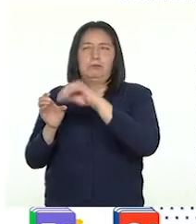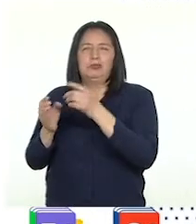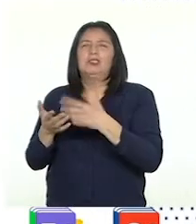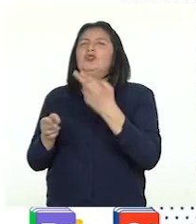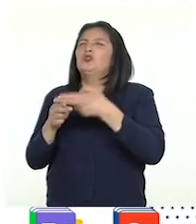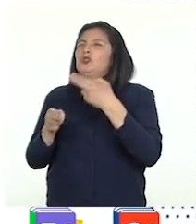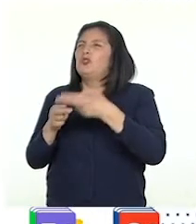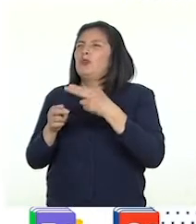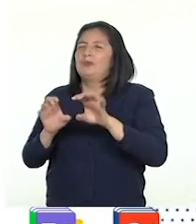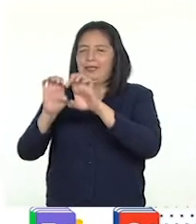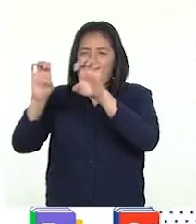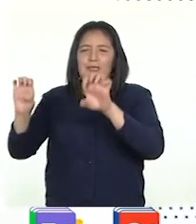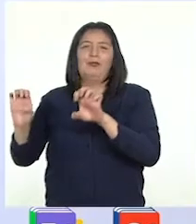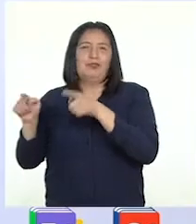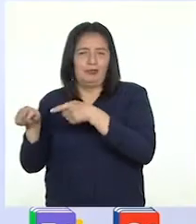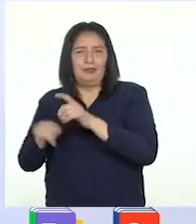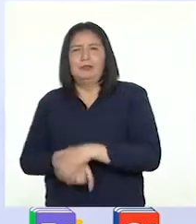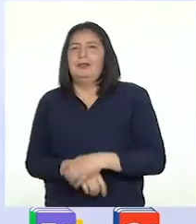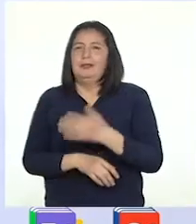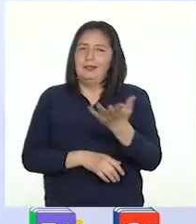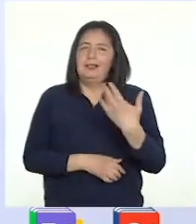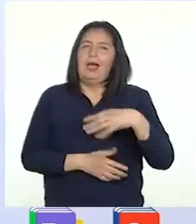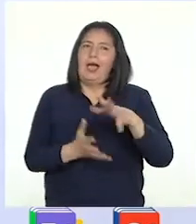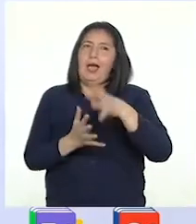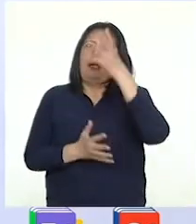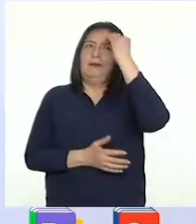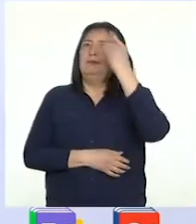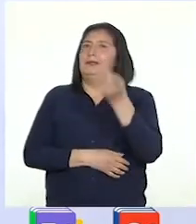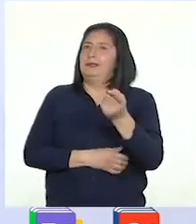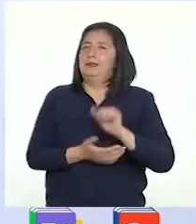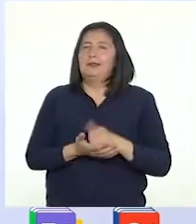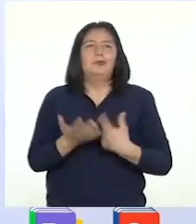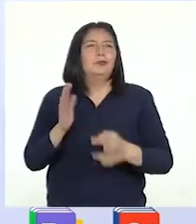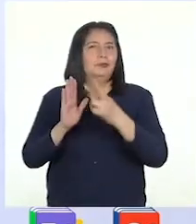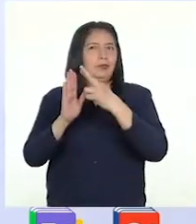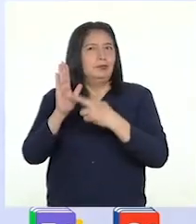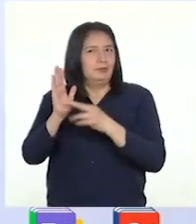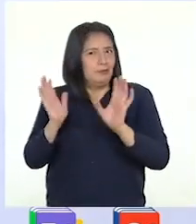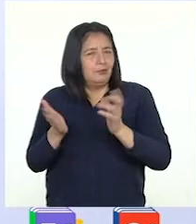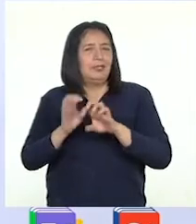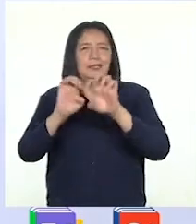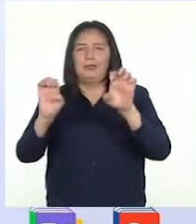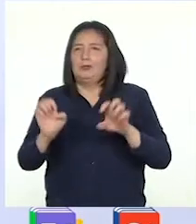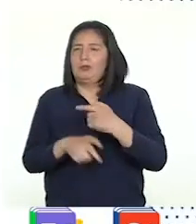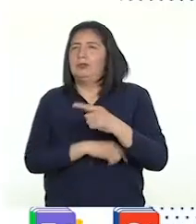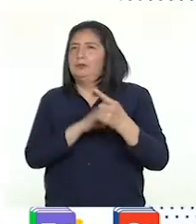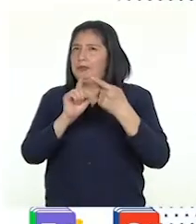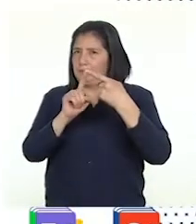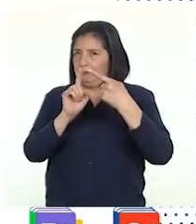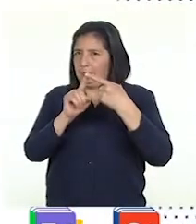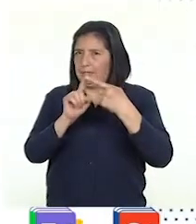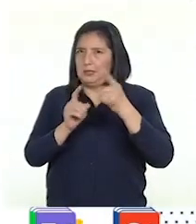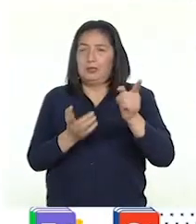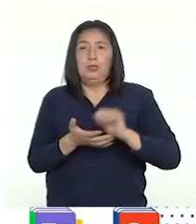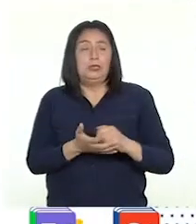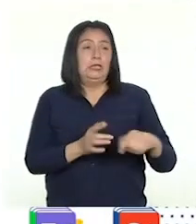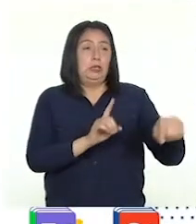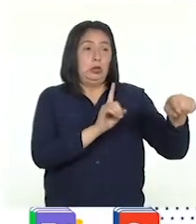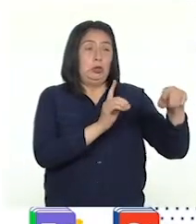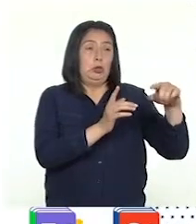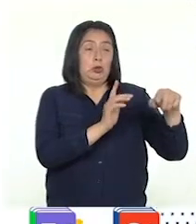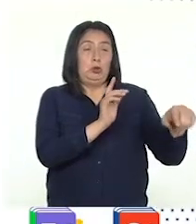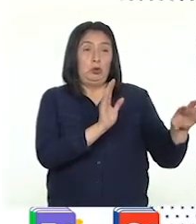se denominaban ecuaciones. Hemos aprendido también los principios de las ecuaciones. Tenemos: si sumamos